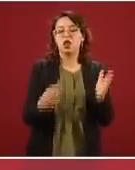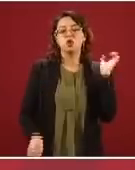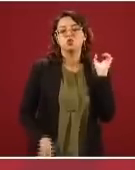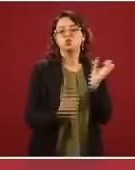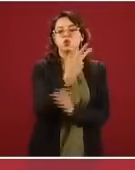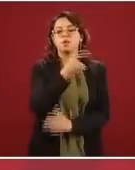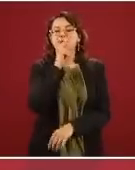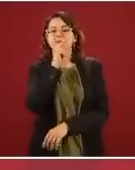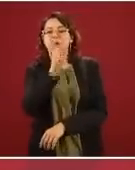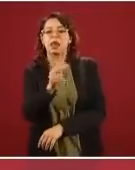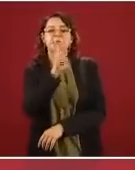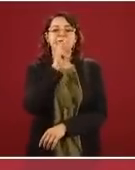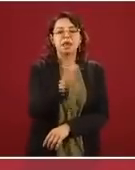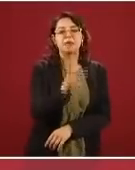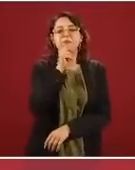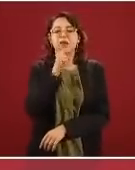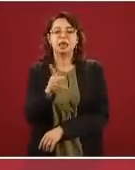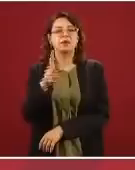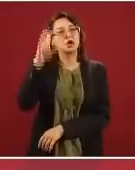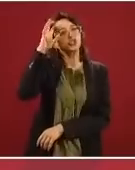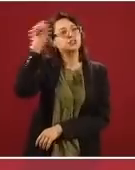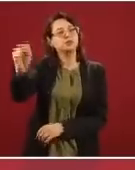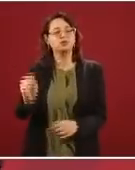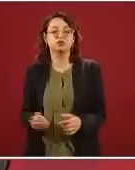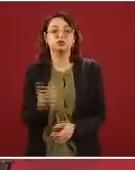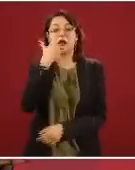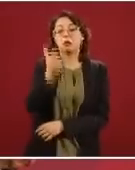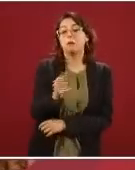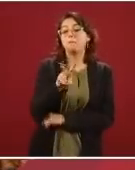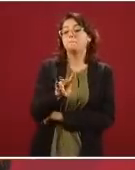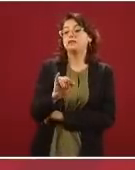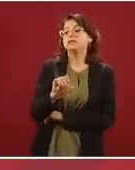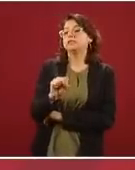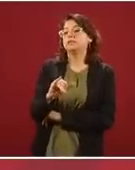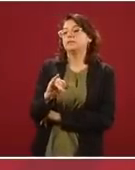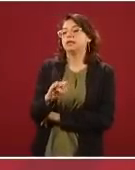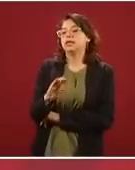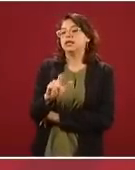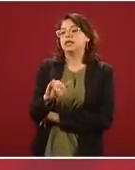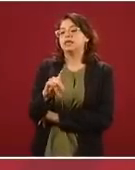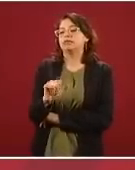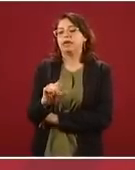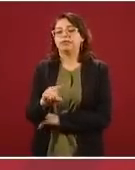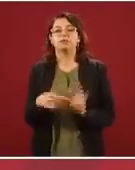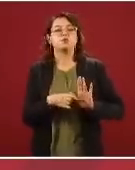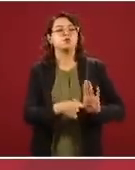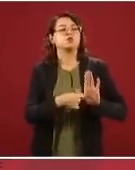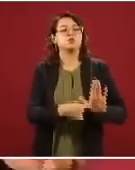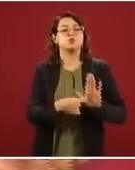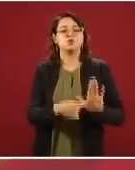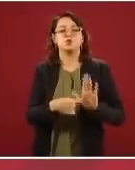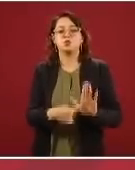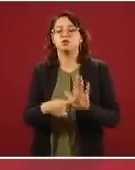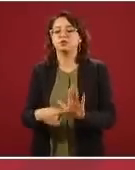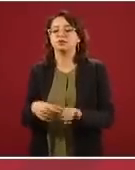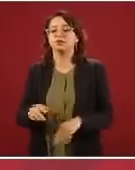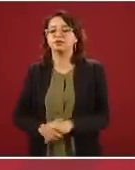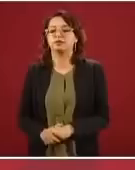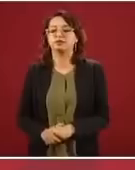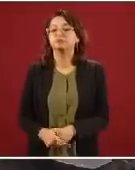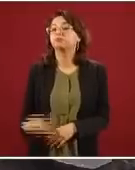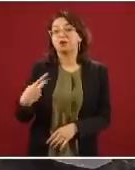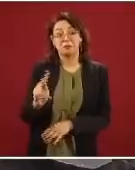para simular visibilidad, ¿no? Y resulta que, Alejandro lo mencionó, no